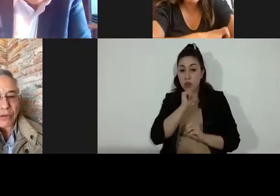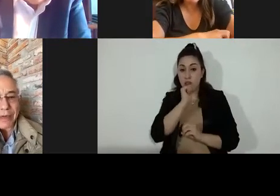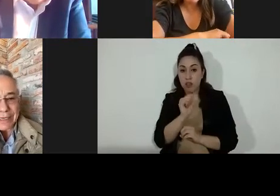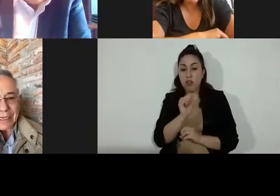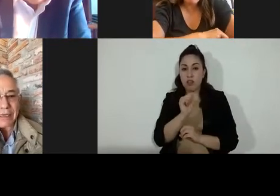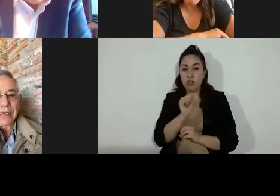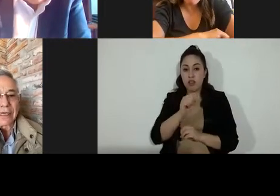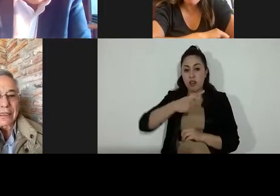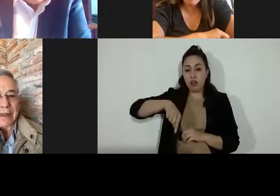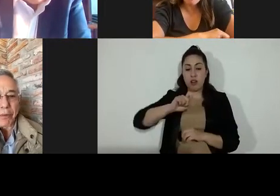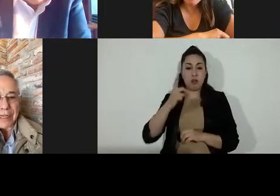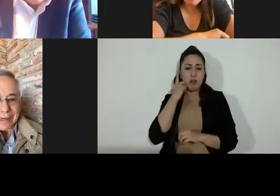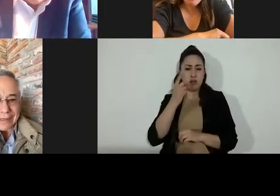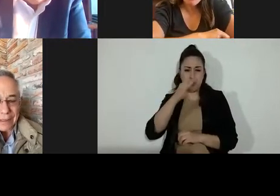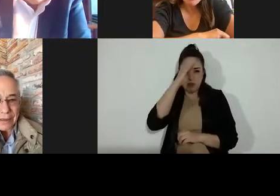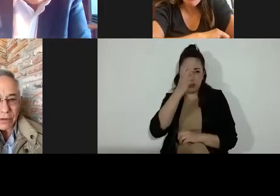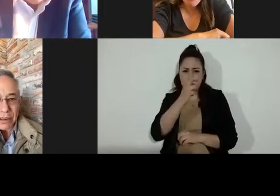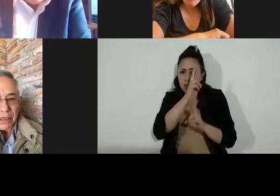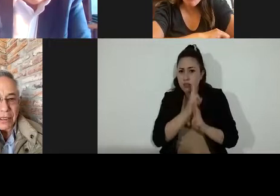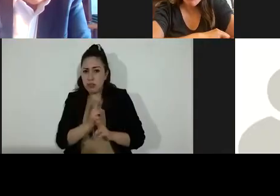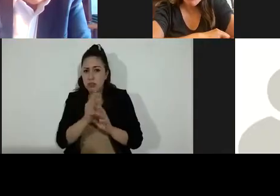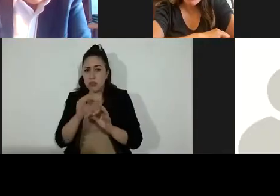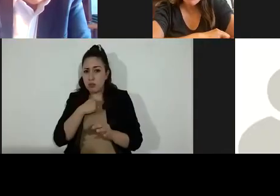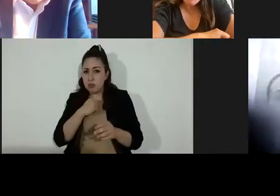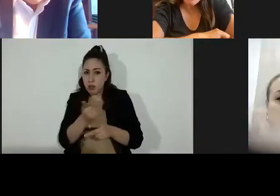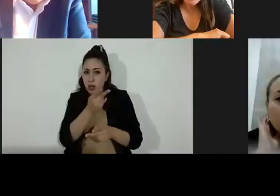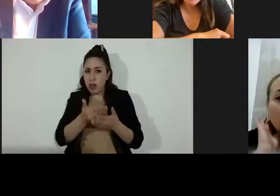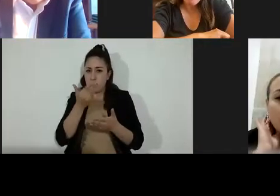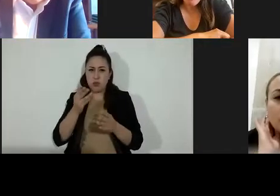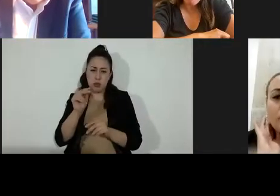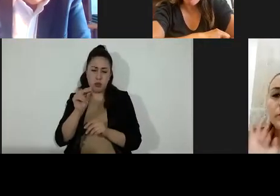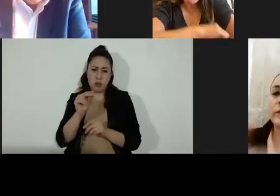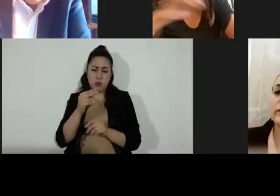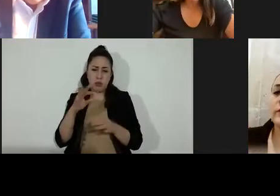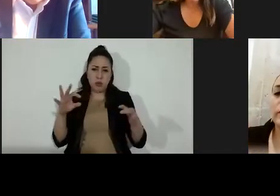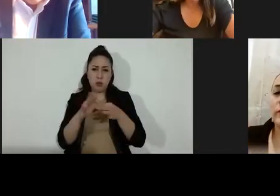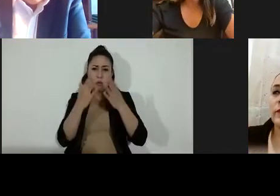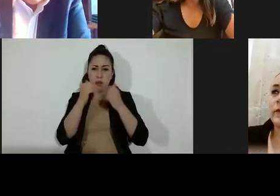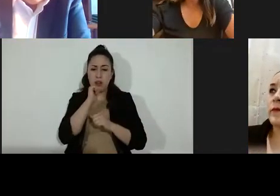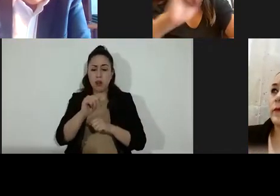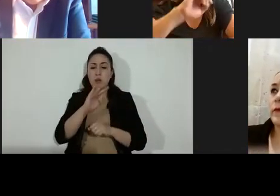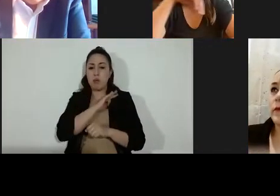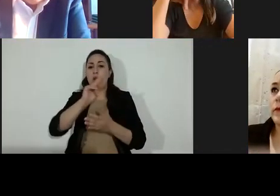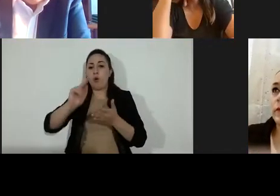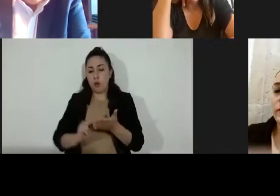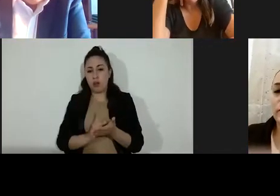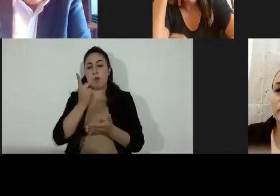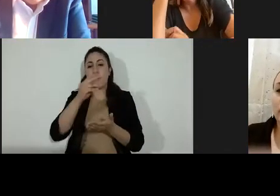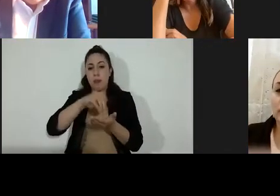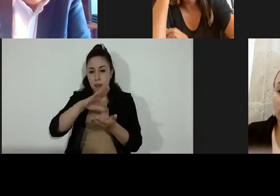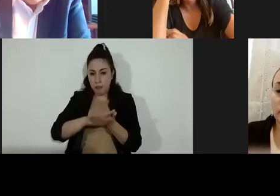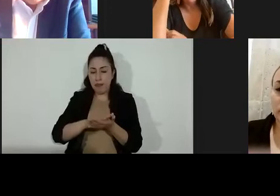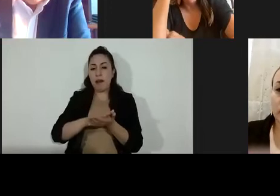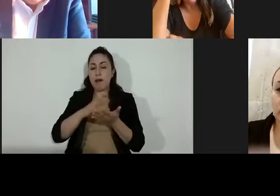propia soberanía del Poder Legislativo, se puede, también otra vez potestativo, se puede citar